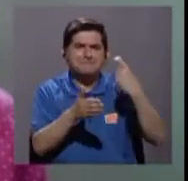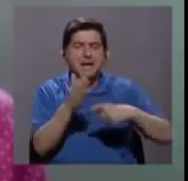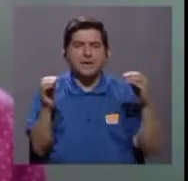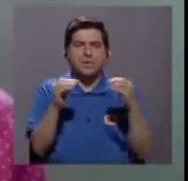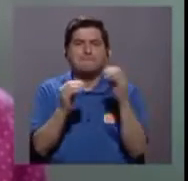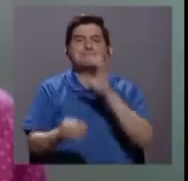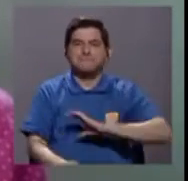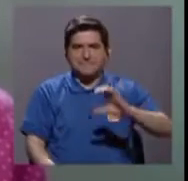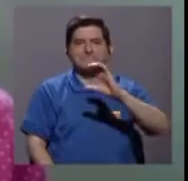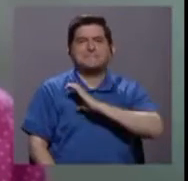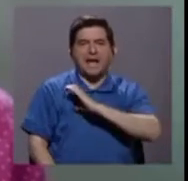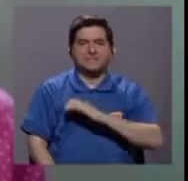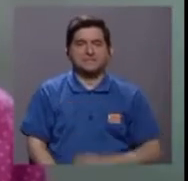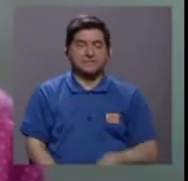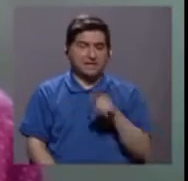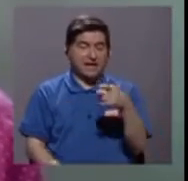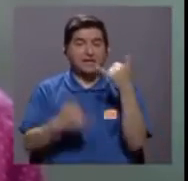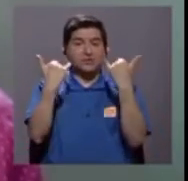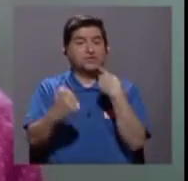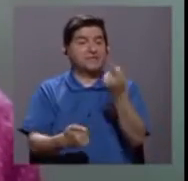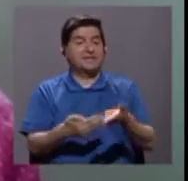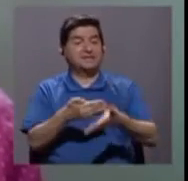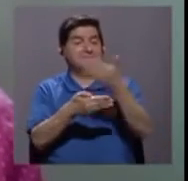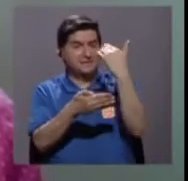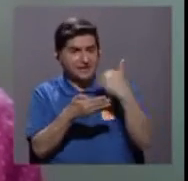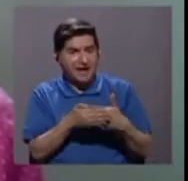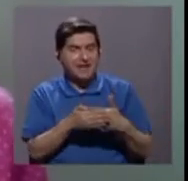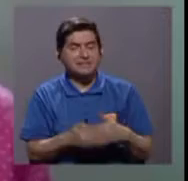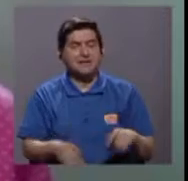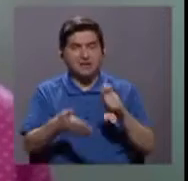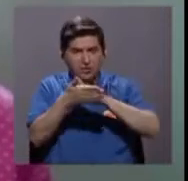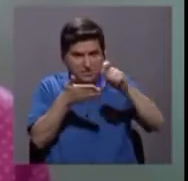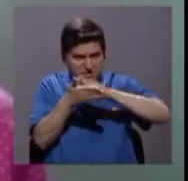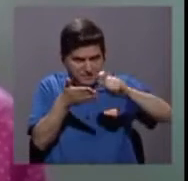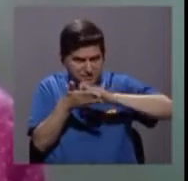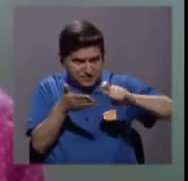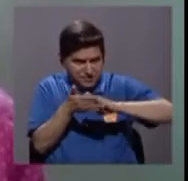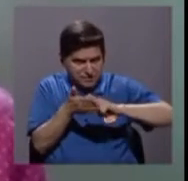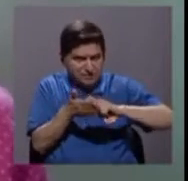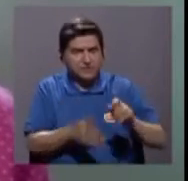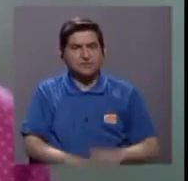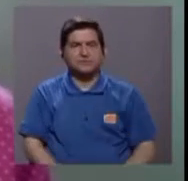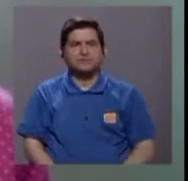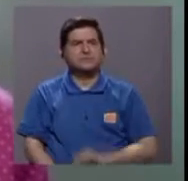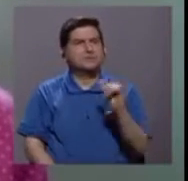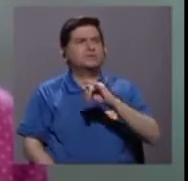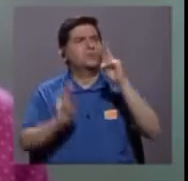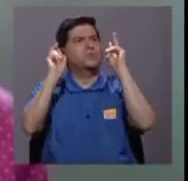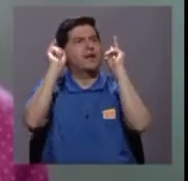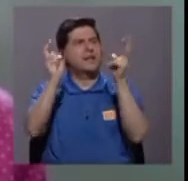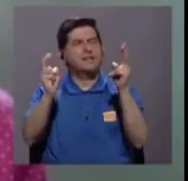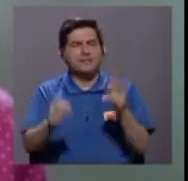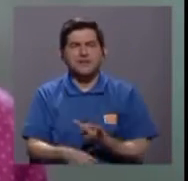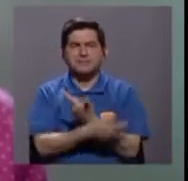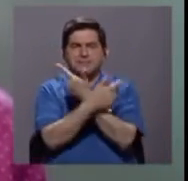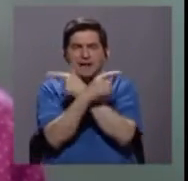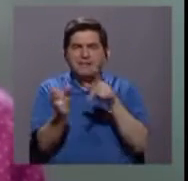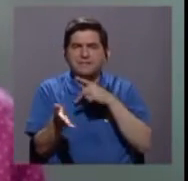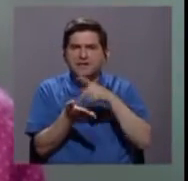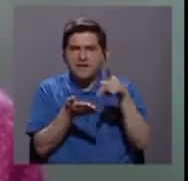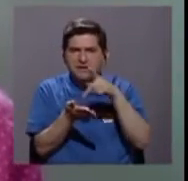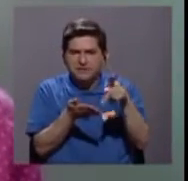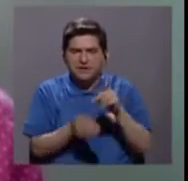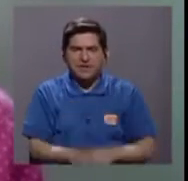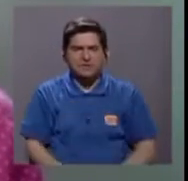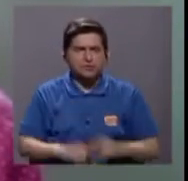más calidad, ¿verdad? Porque eso lo hemos dicho en algunas memorias. También en el tema de exoneraciones o gasto